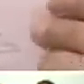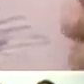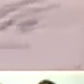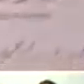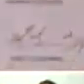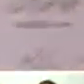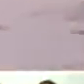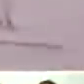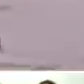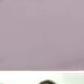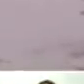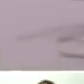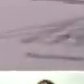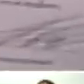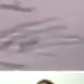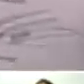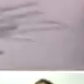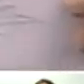cuál es la cámara